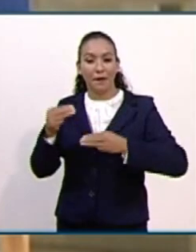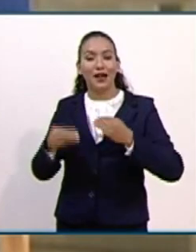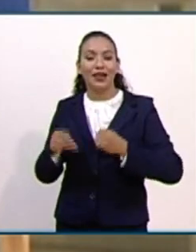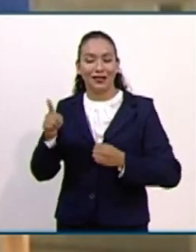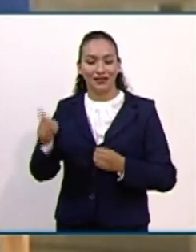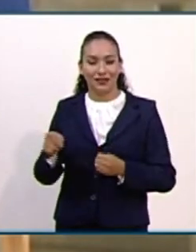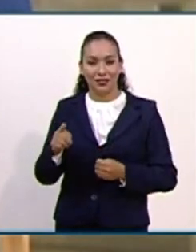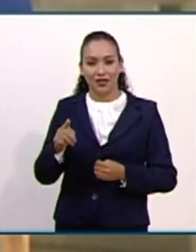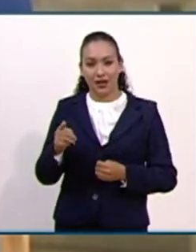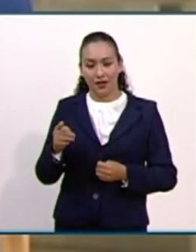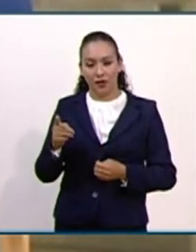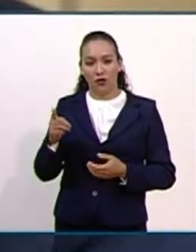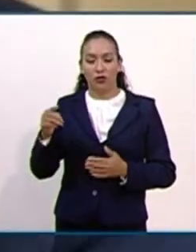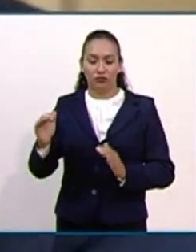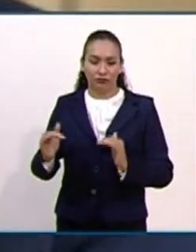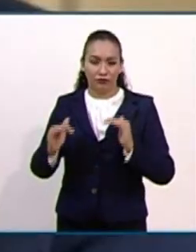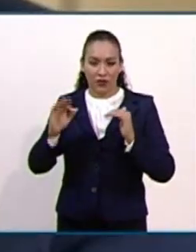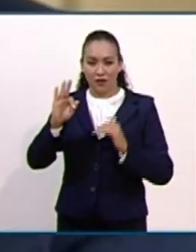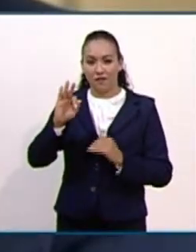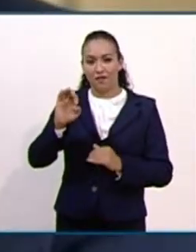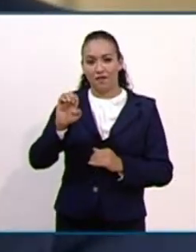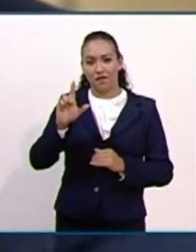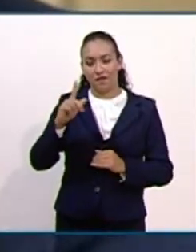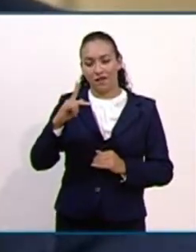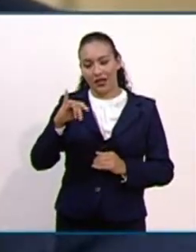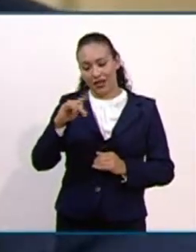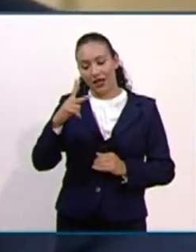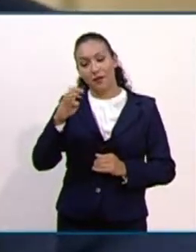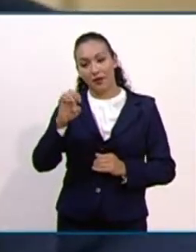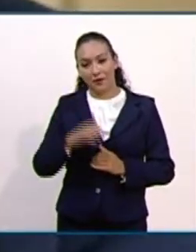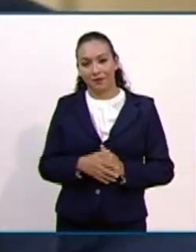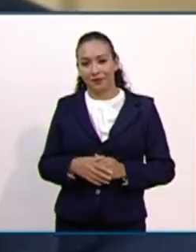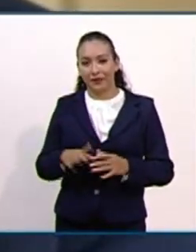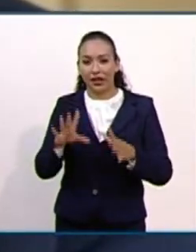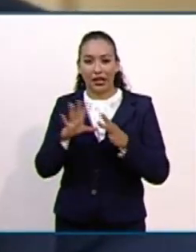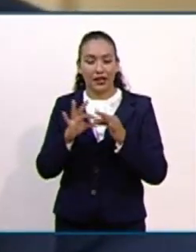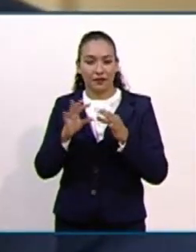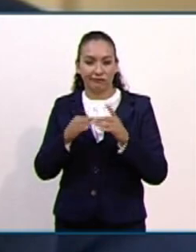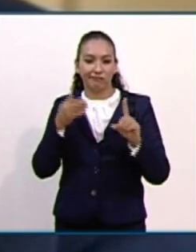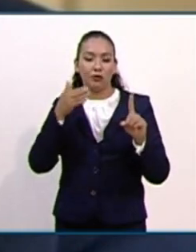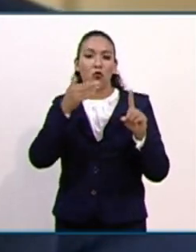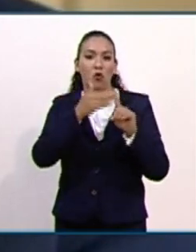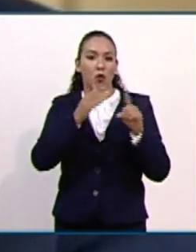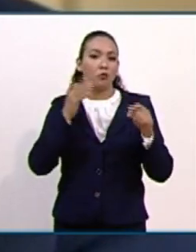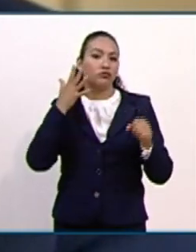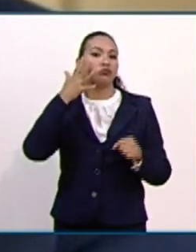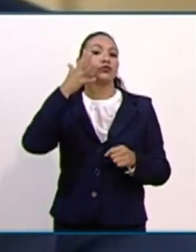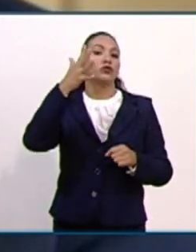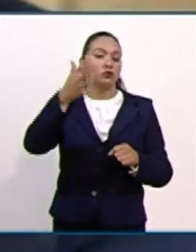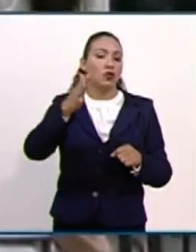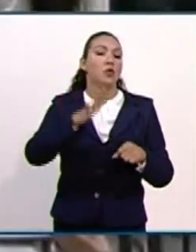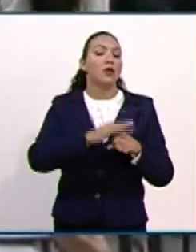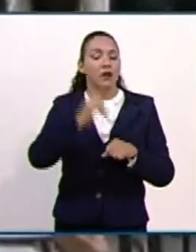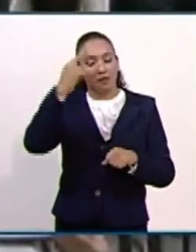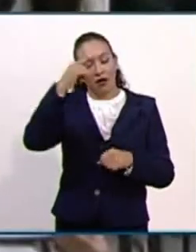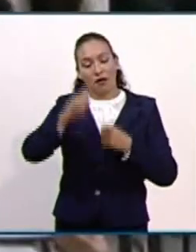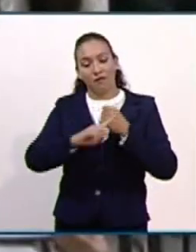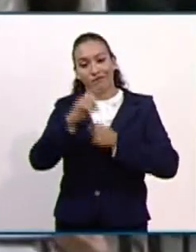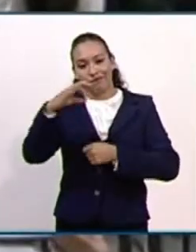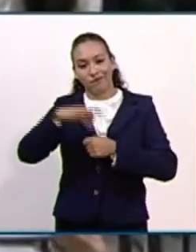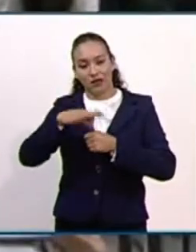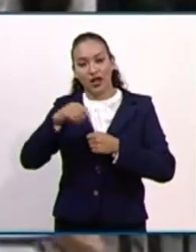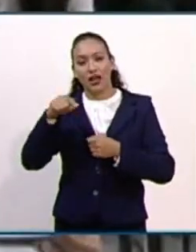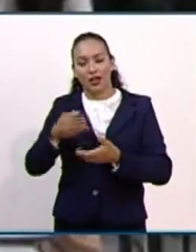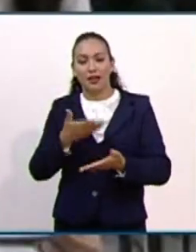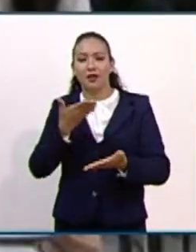Sala Superior del Tribunal Electoral, Felipe Fuentes Barrera, profundizó en los retos a futuro para el sistema electoral, entre los que